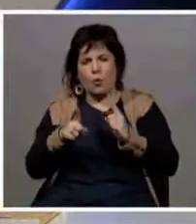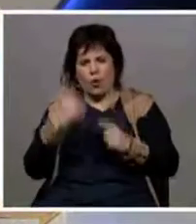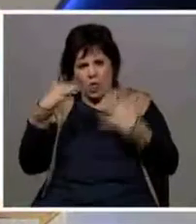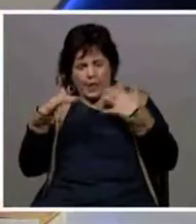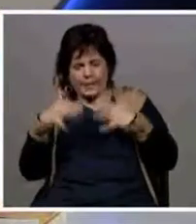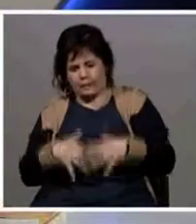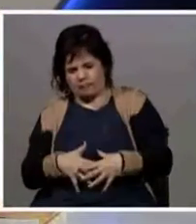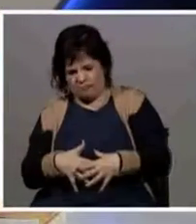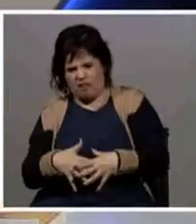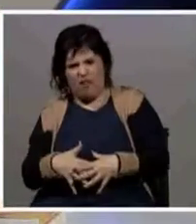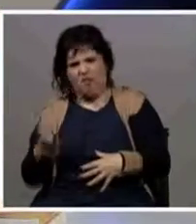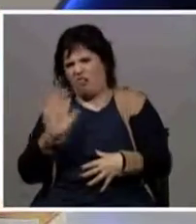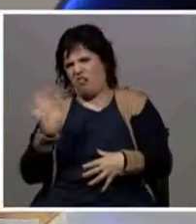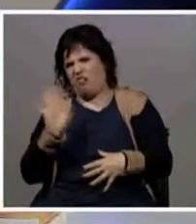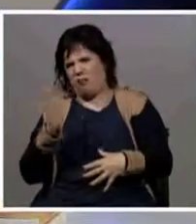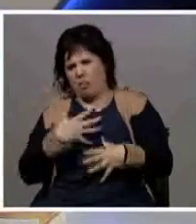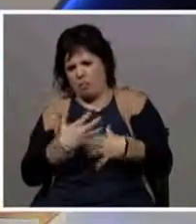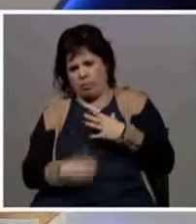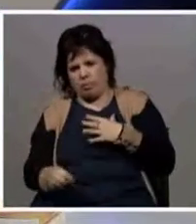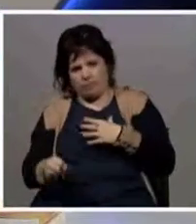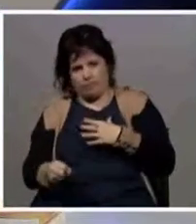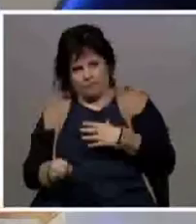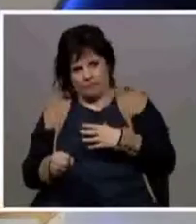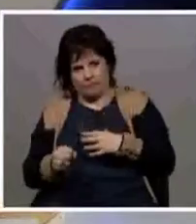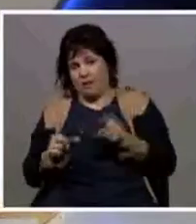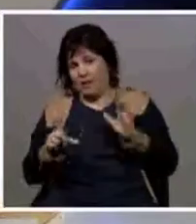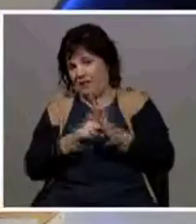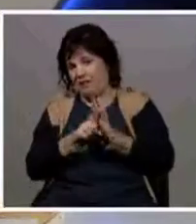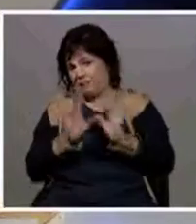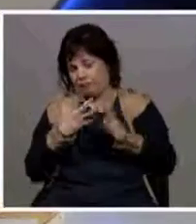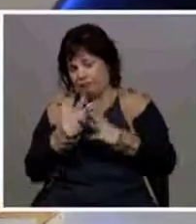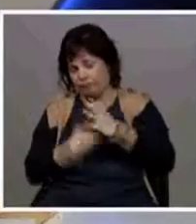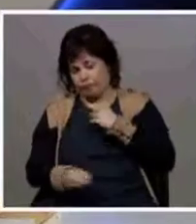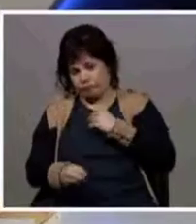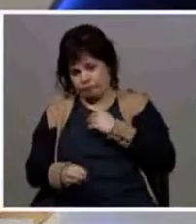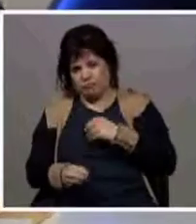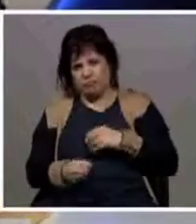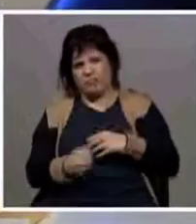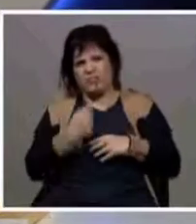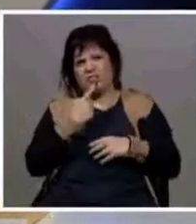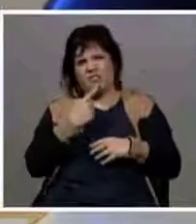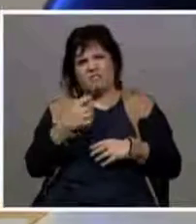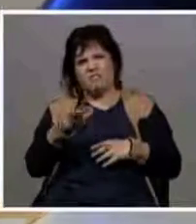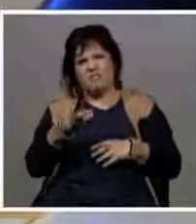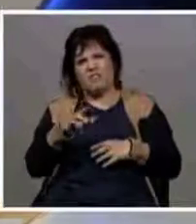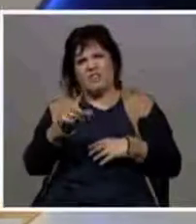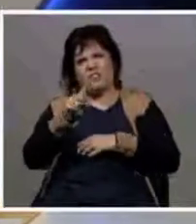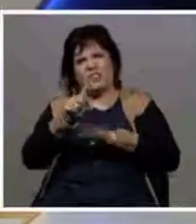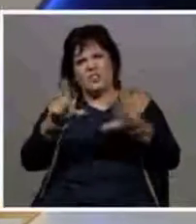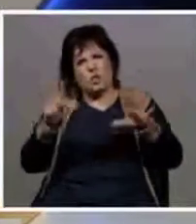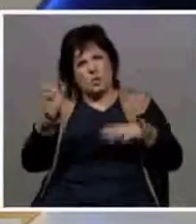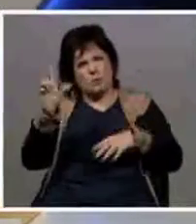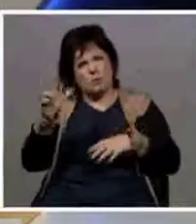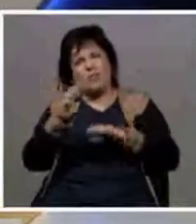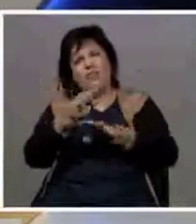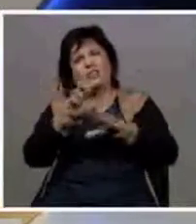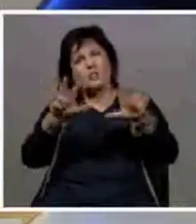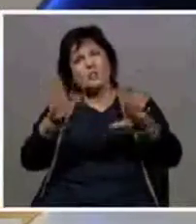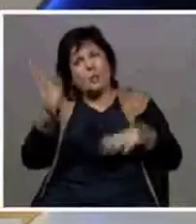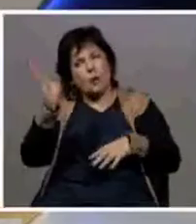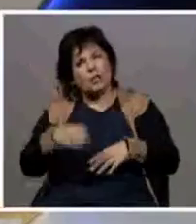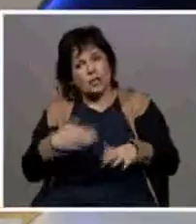deciden interrumpir en el marco de los servicios legales de aborto que ustedes saben que están en en torno del 18 por ciento de los abortos